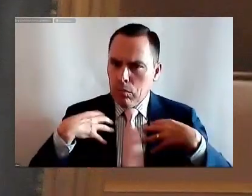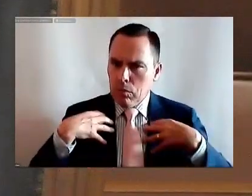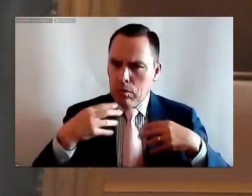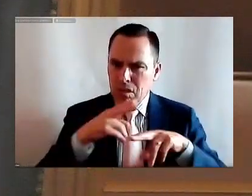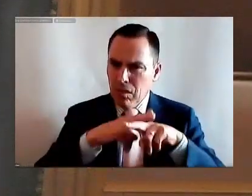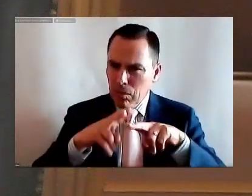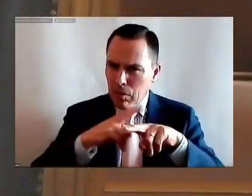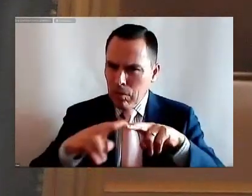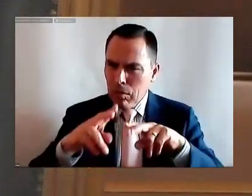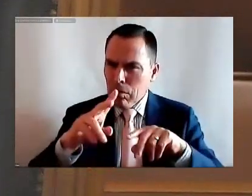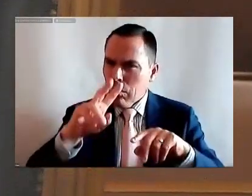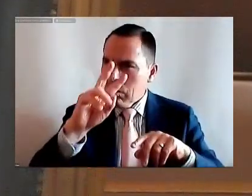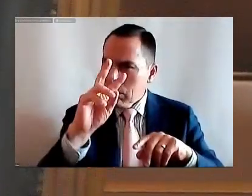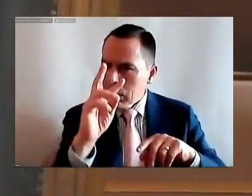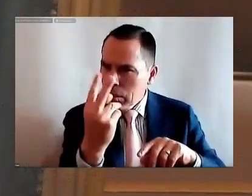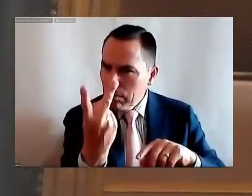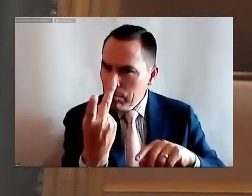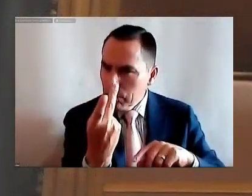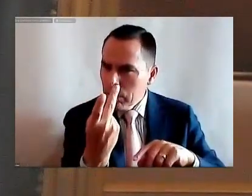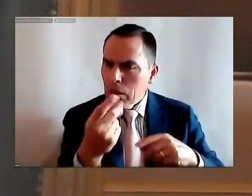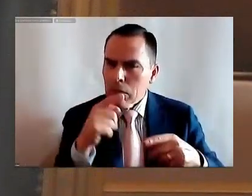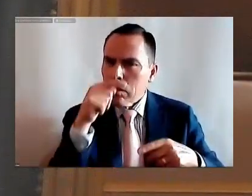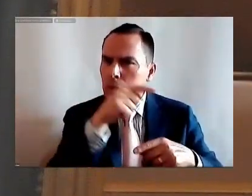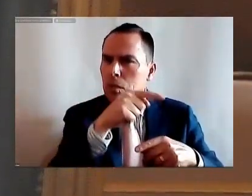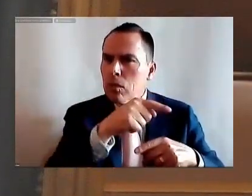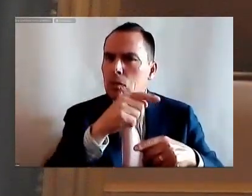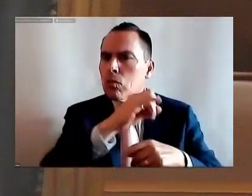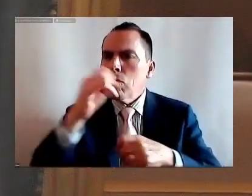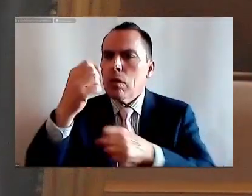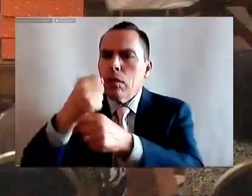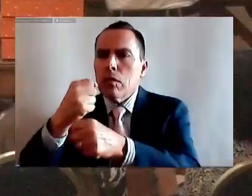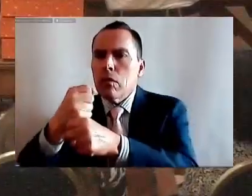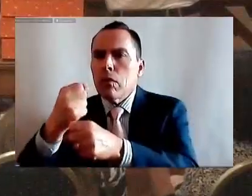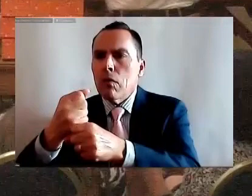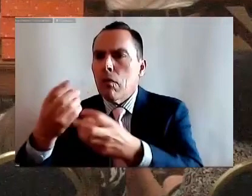sin afectar la productividad del sistema económico?